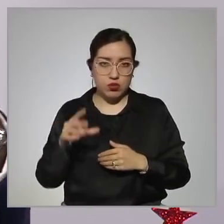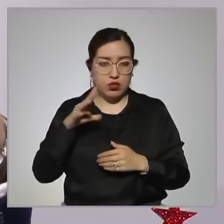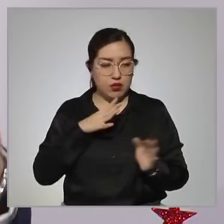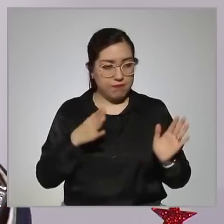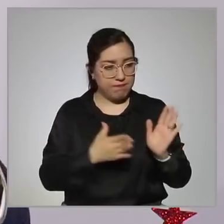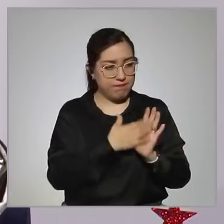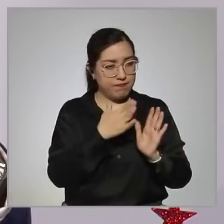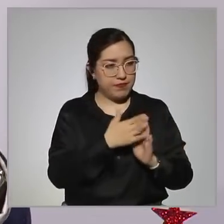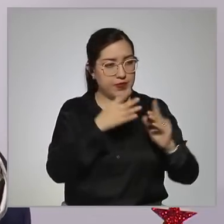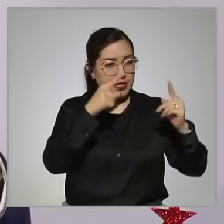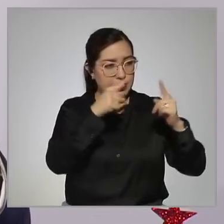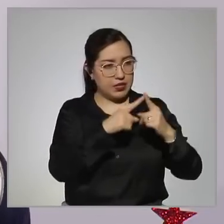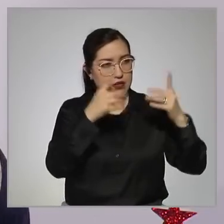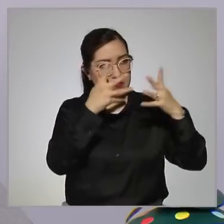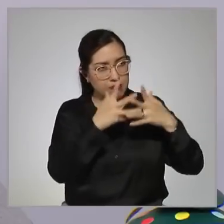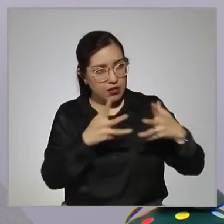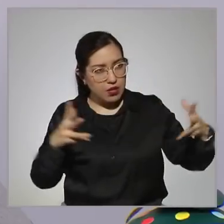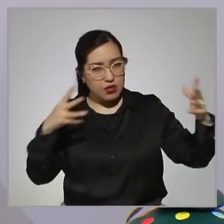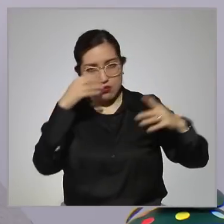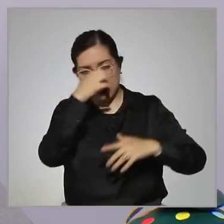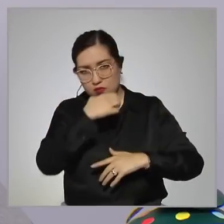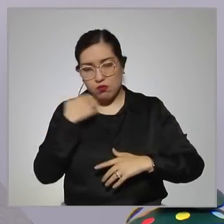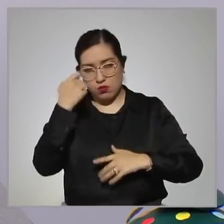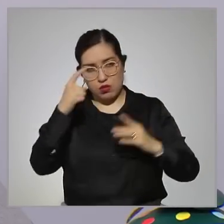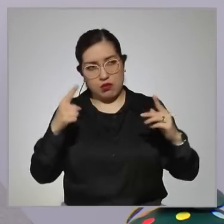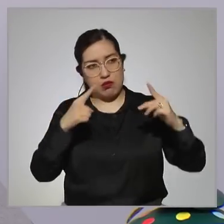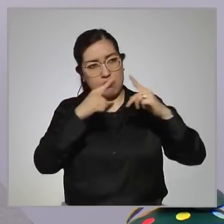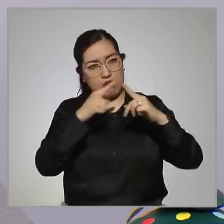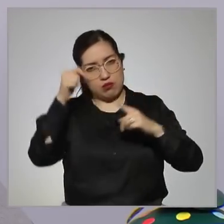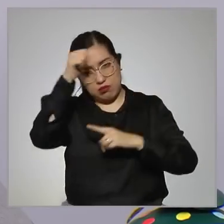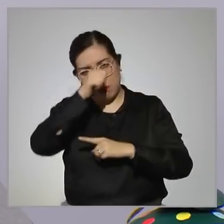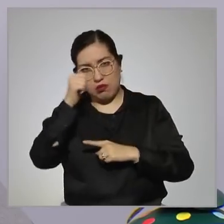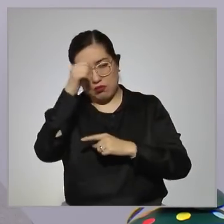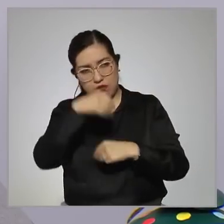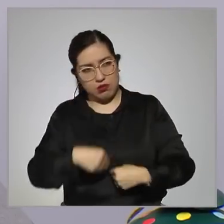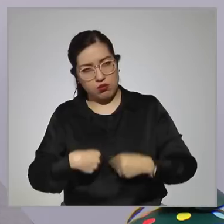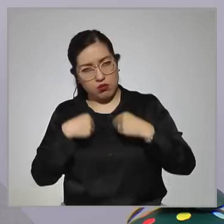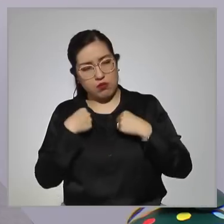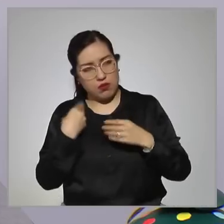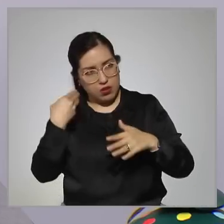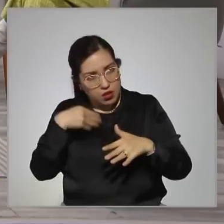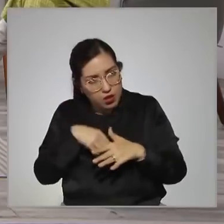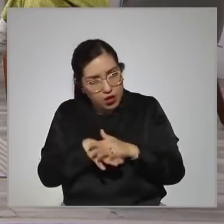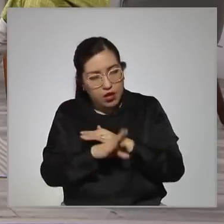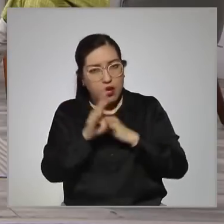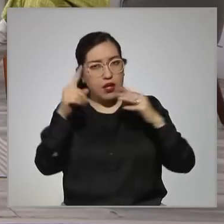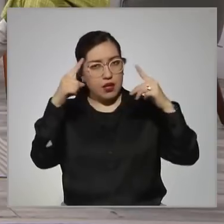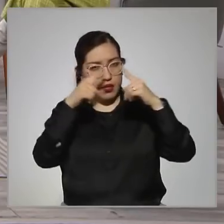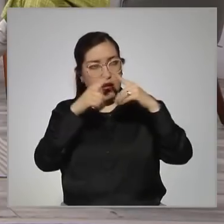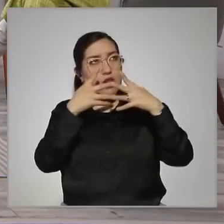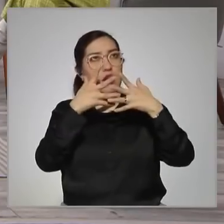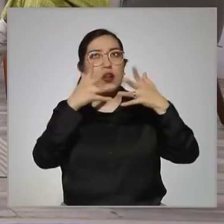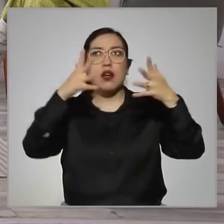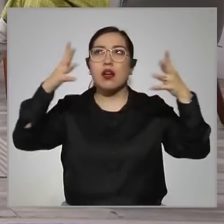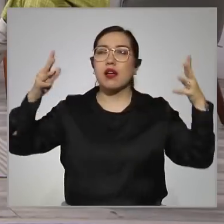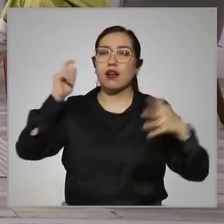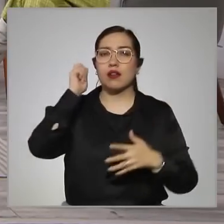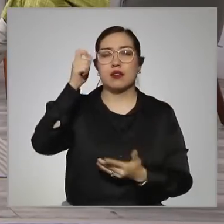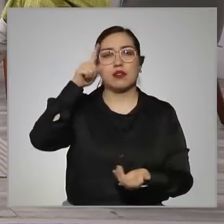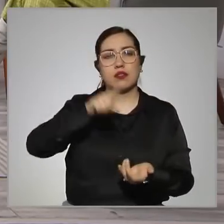los conventos, los monasterios, el lugar sagrado es entrar a una iglesia donde obviamente está la